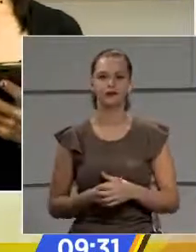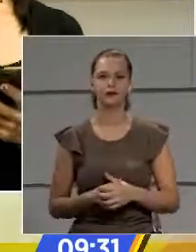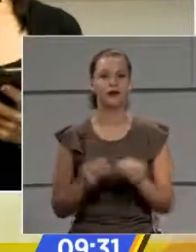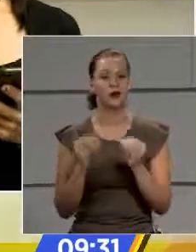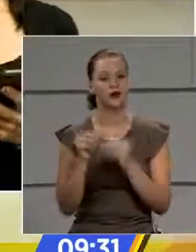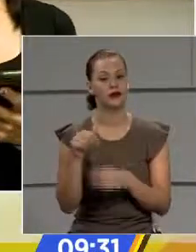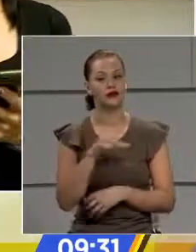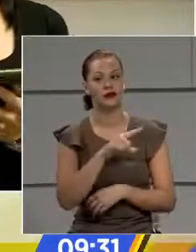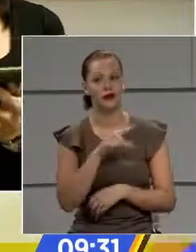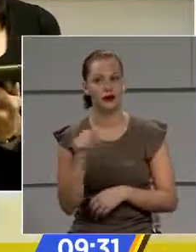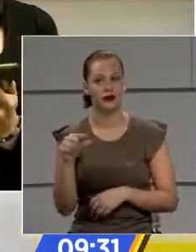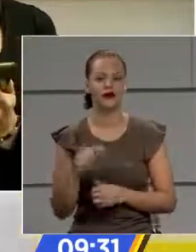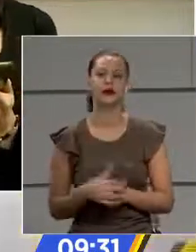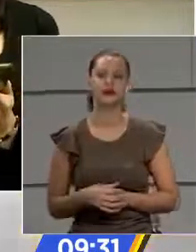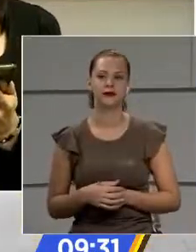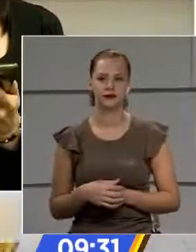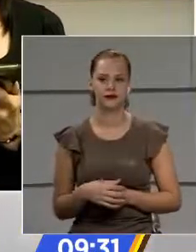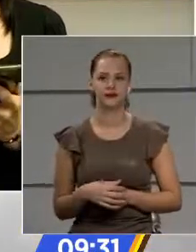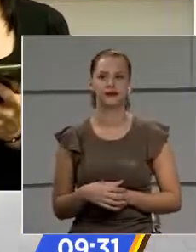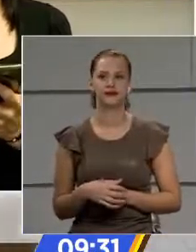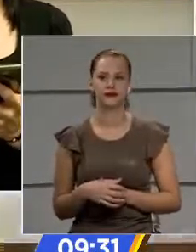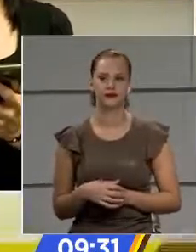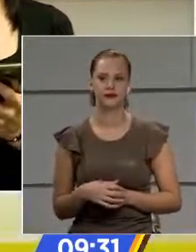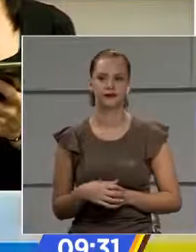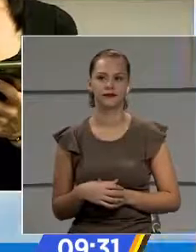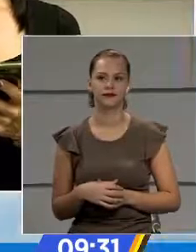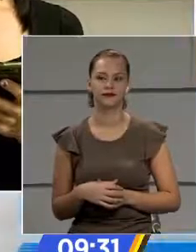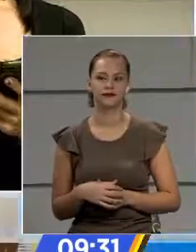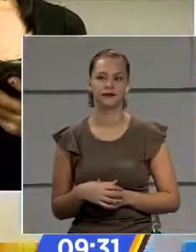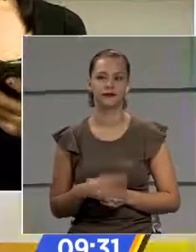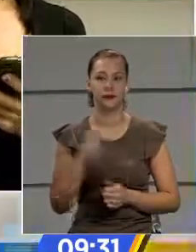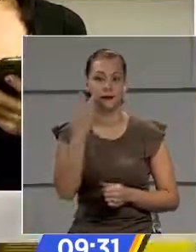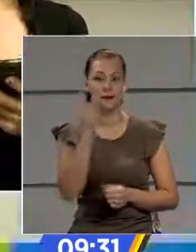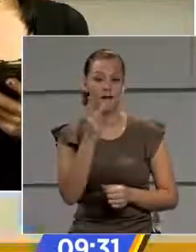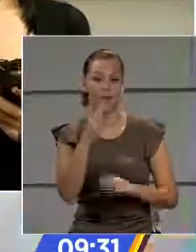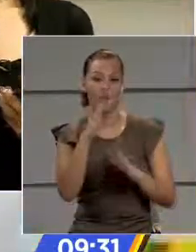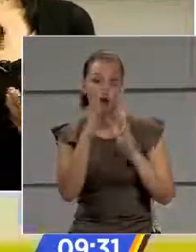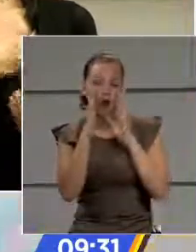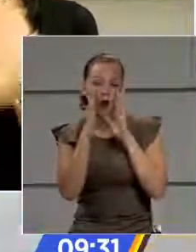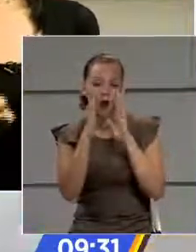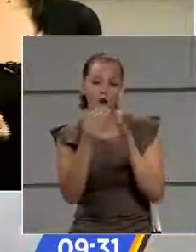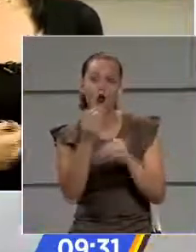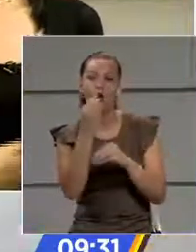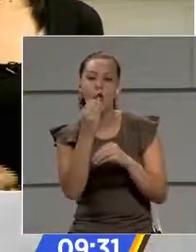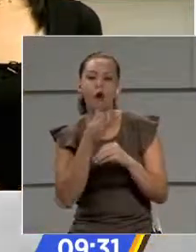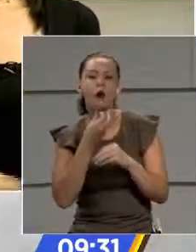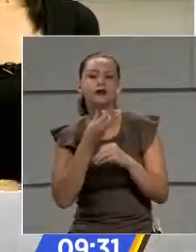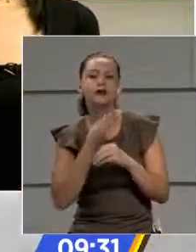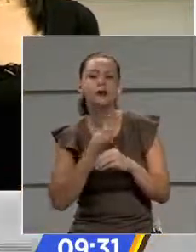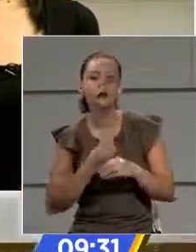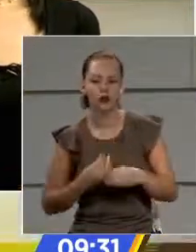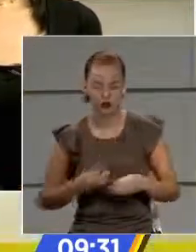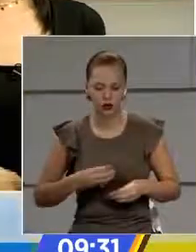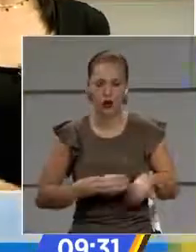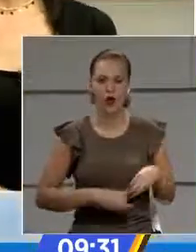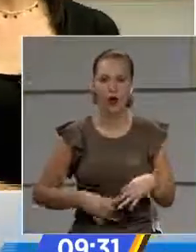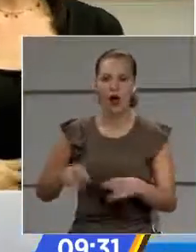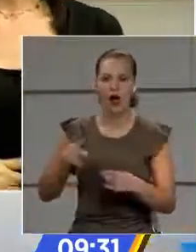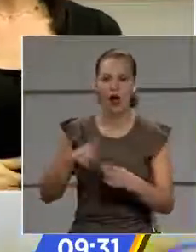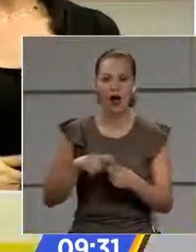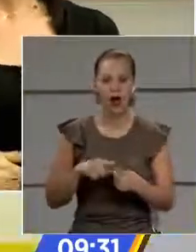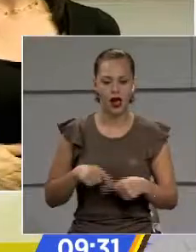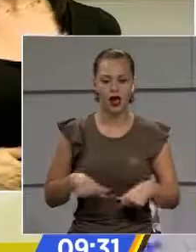semana. Ajá, muy bien. Ok, vean. Pongan atención cómo se va digiriendo todos los alimentos hasta llegar